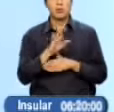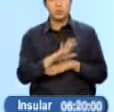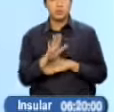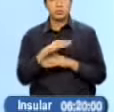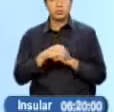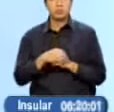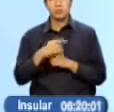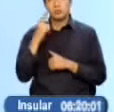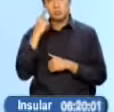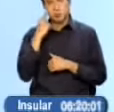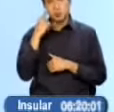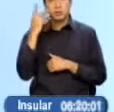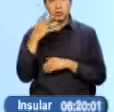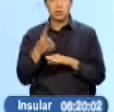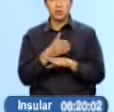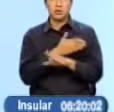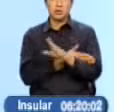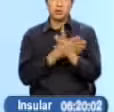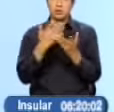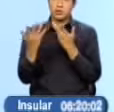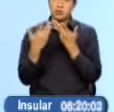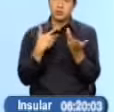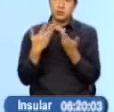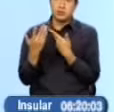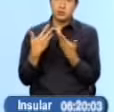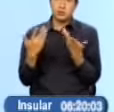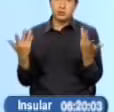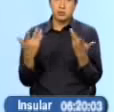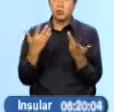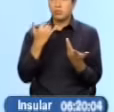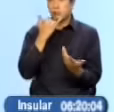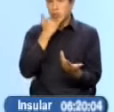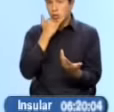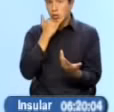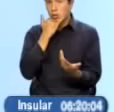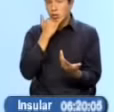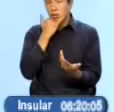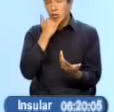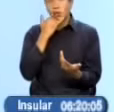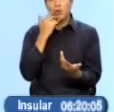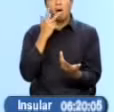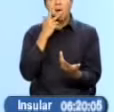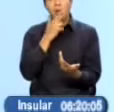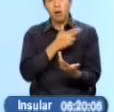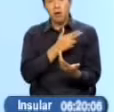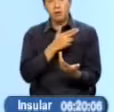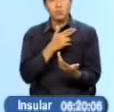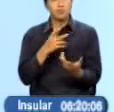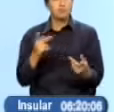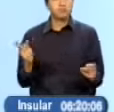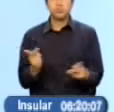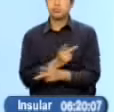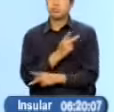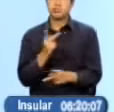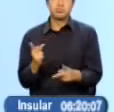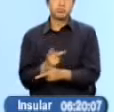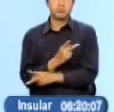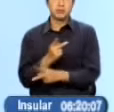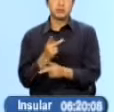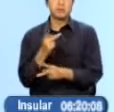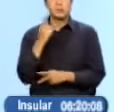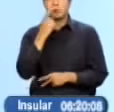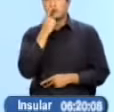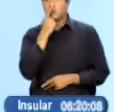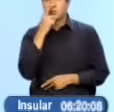estudiar y creo que ya lo conversaron lo que es esa falsa legalidad pero hay una ilegitimidad total y además hay un